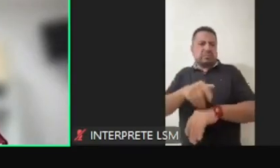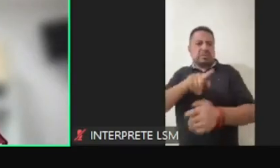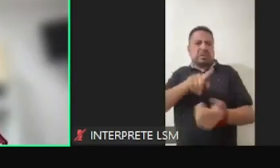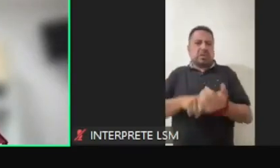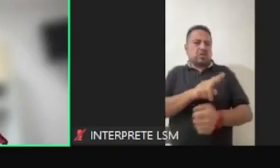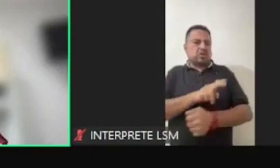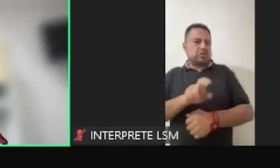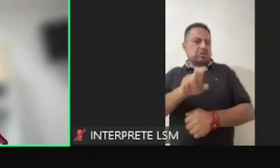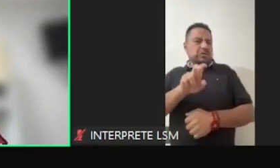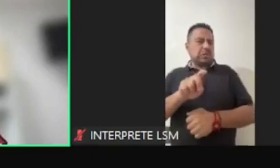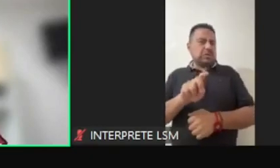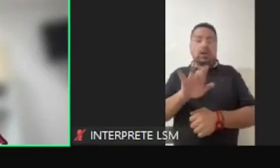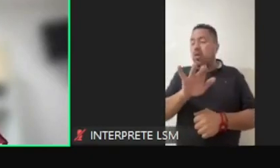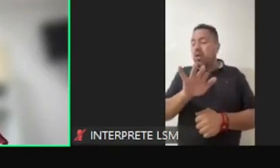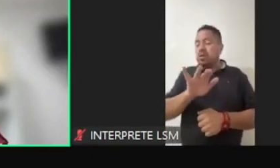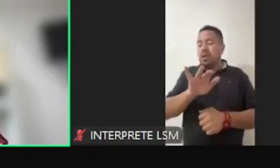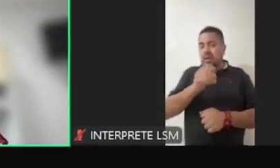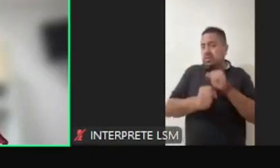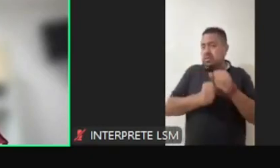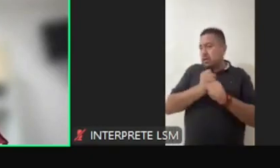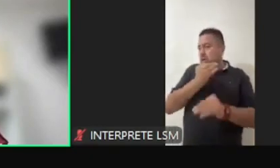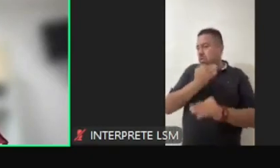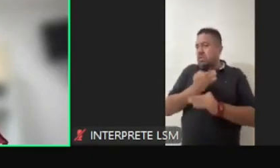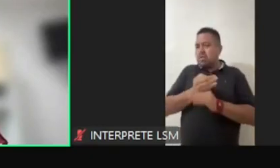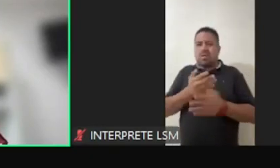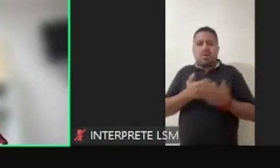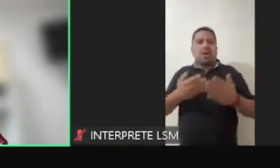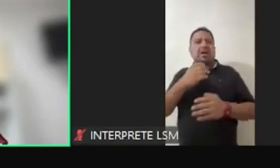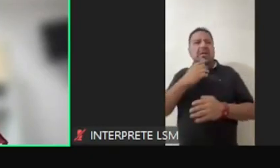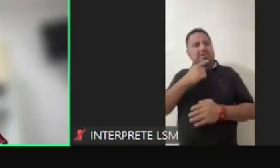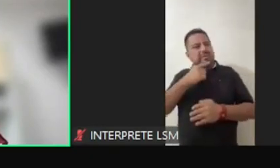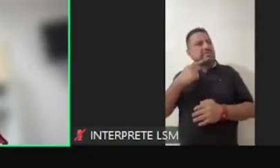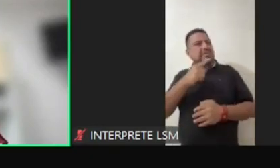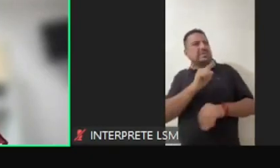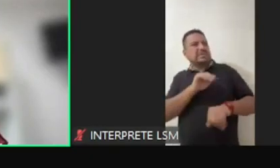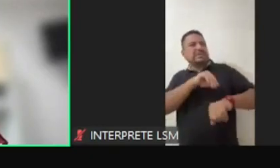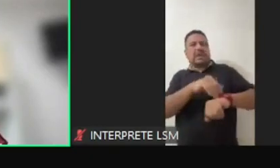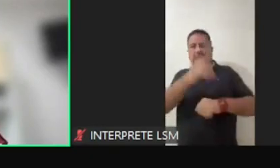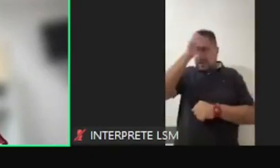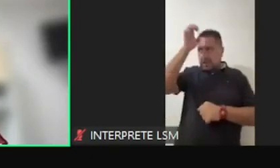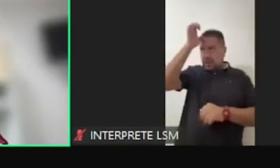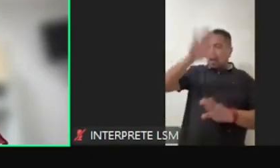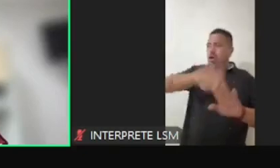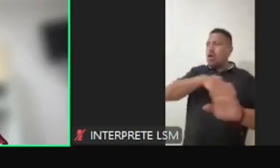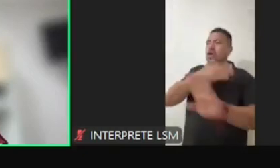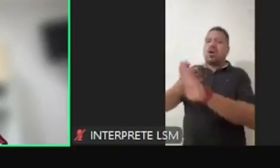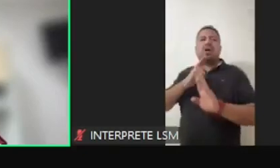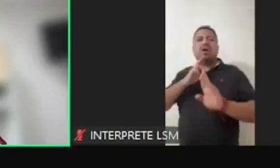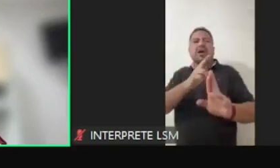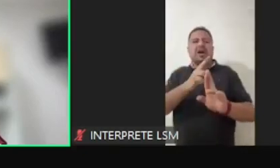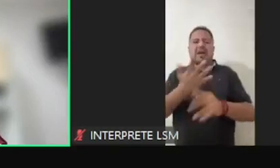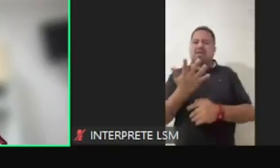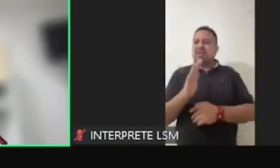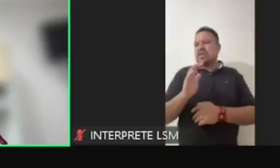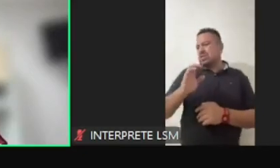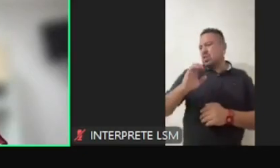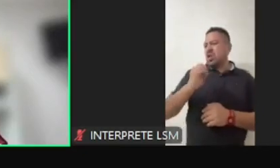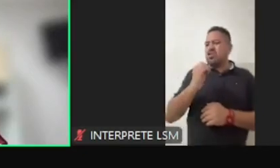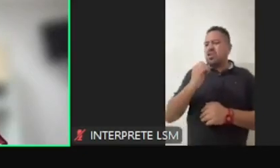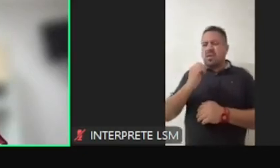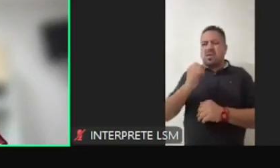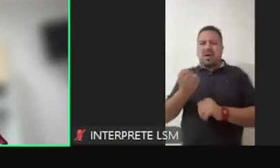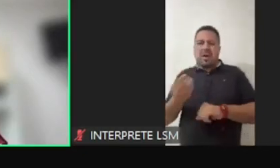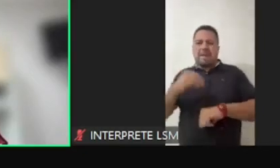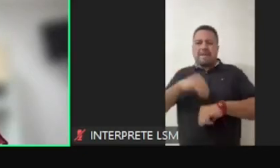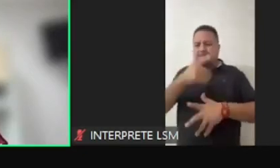250 de este año promovido por Alfredo Sánchez Esquivel en contra de la resolución de 10 de octubre emitida en el